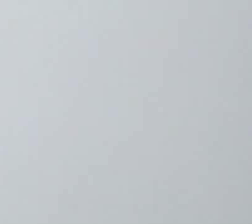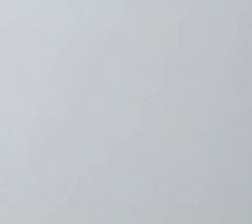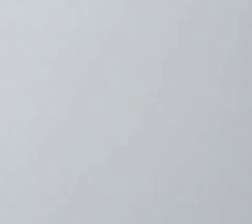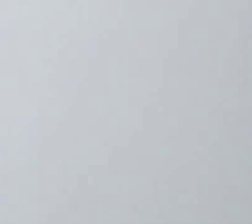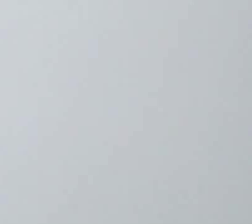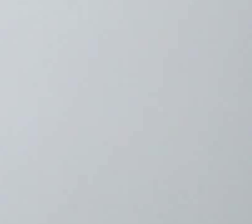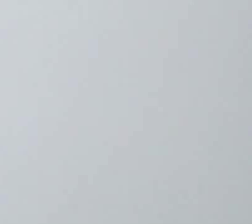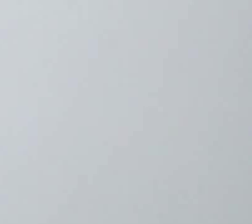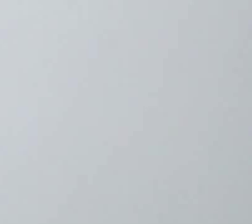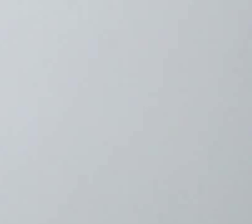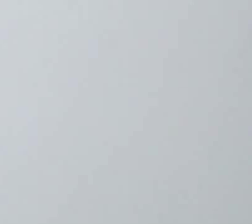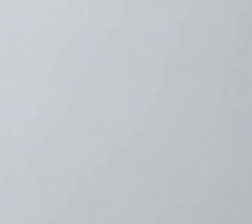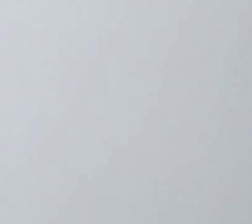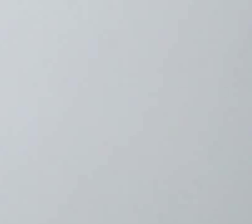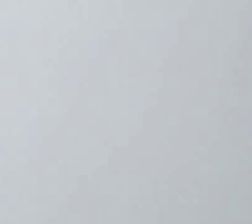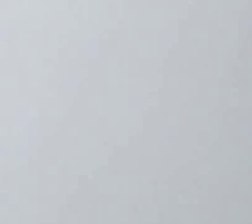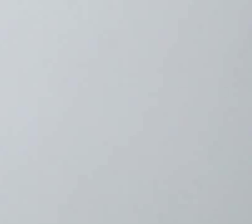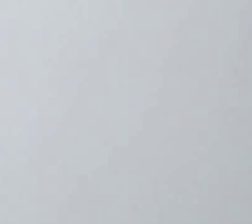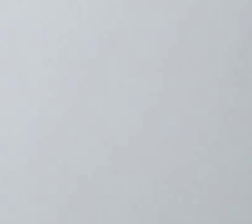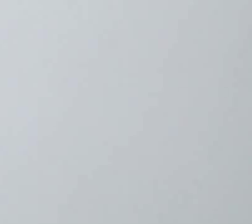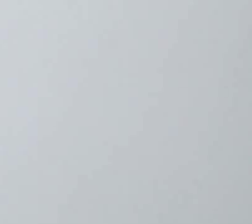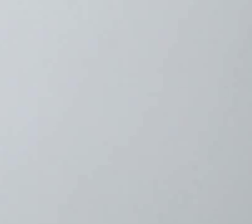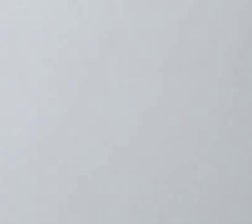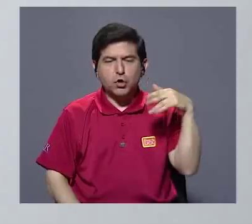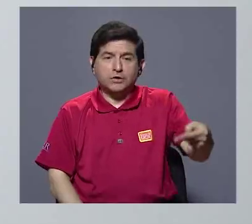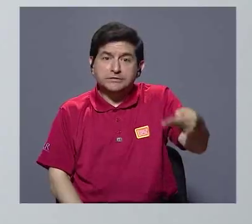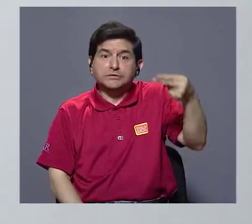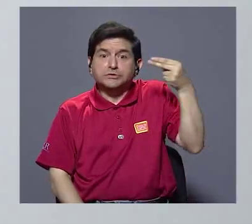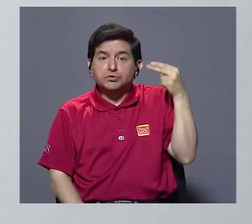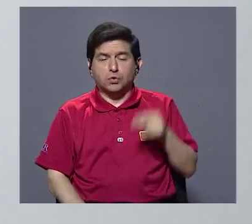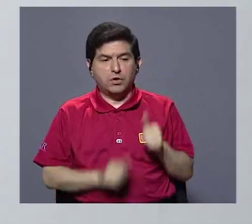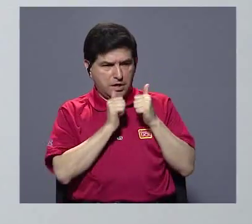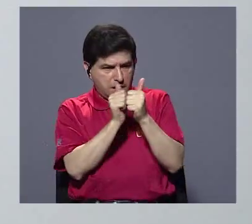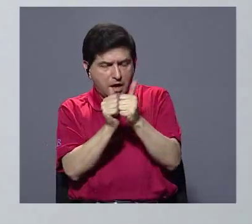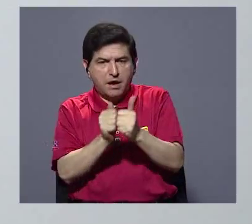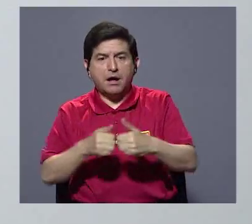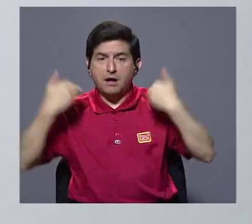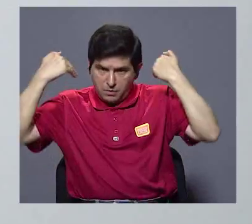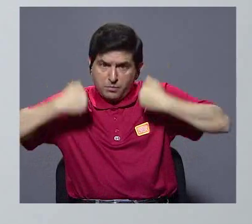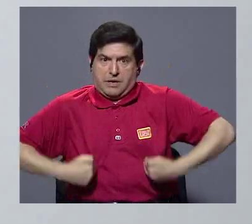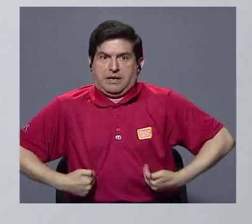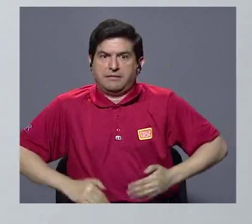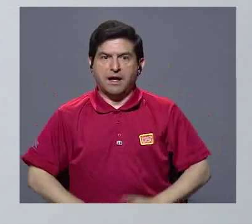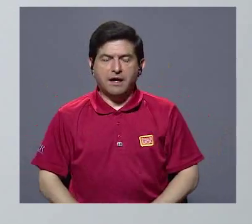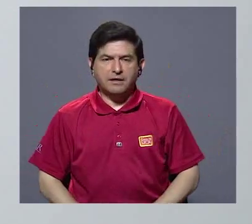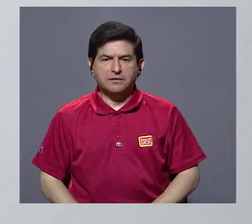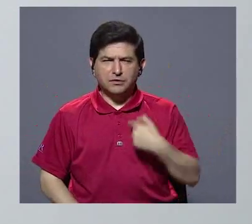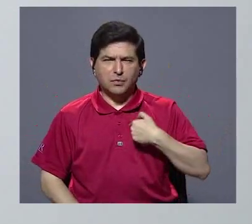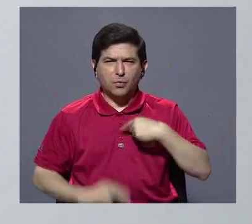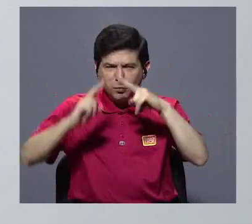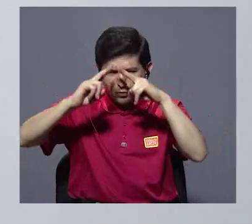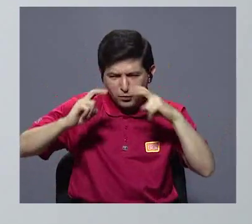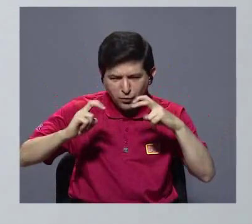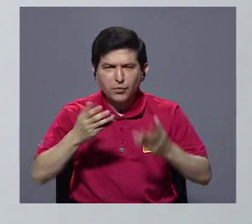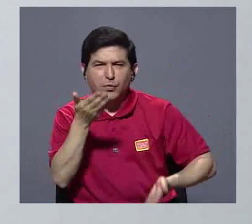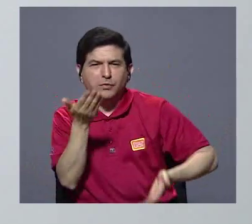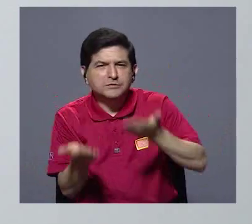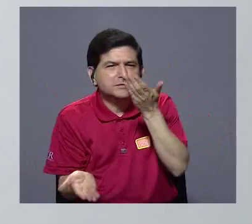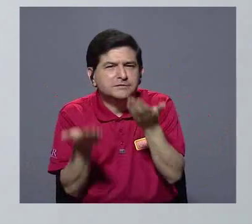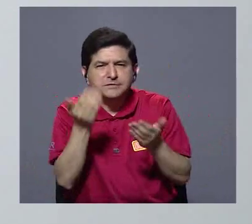Bueno, la migración ha sido una realidad histórica que ha acompañado a la humanidad, ¿verdad? Si uno ve, por ejemplo, para tomar tal